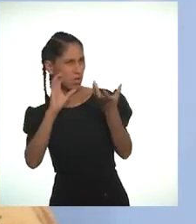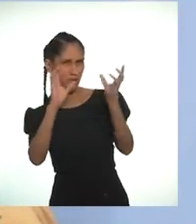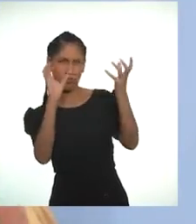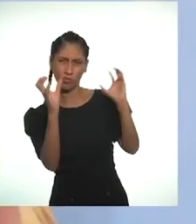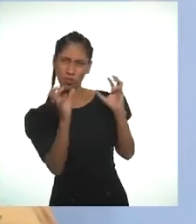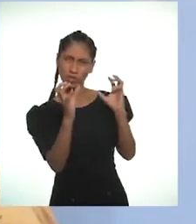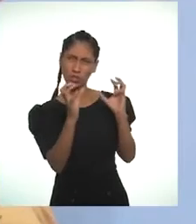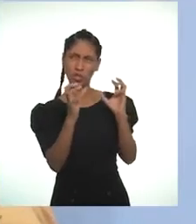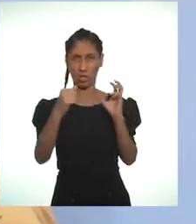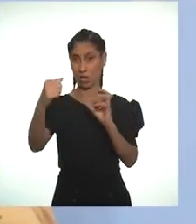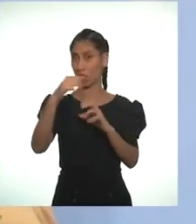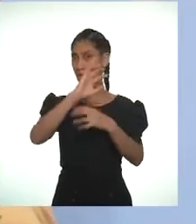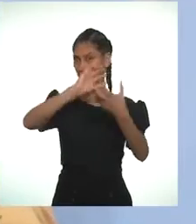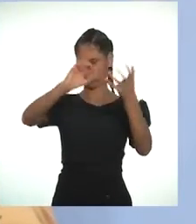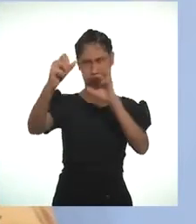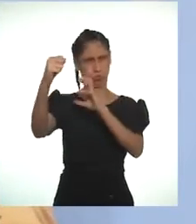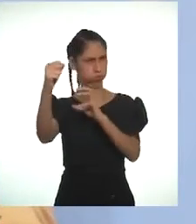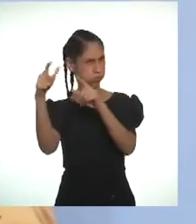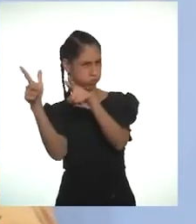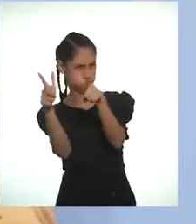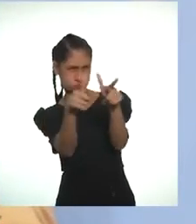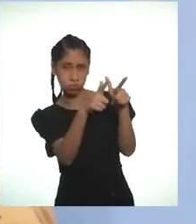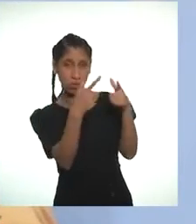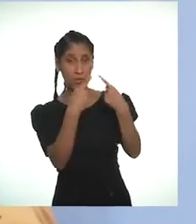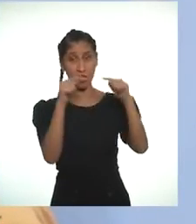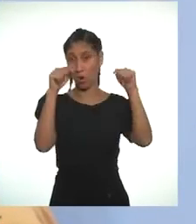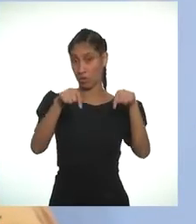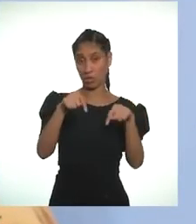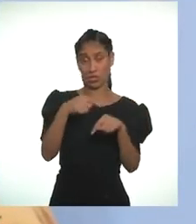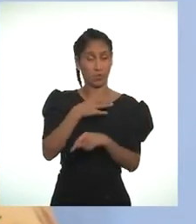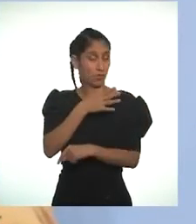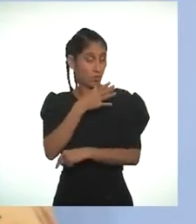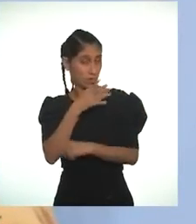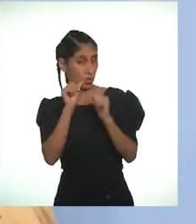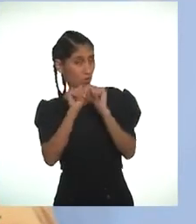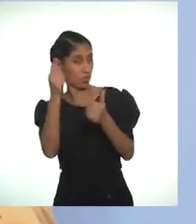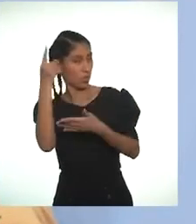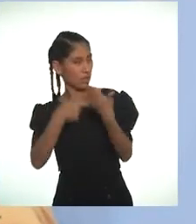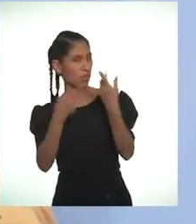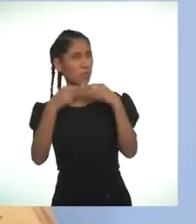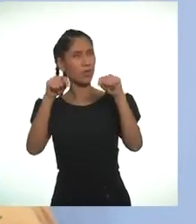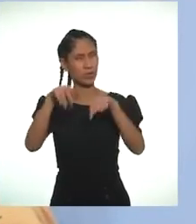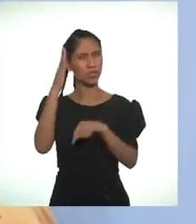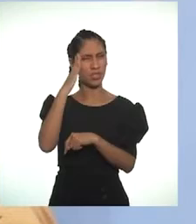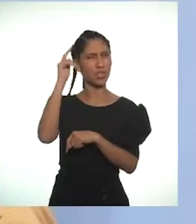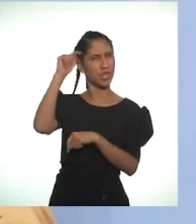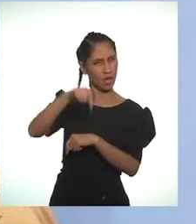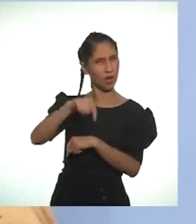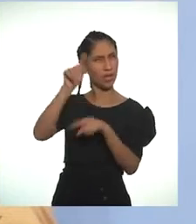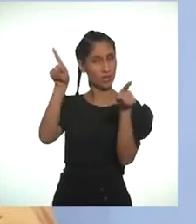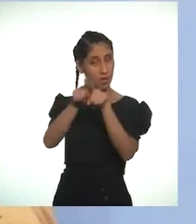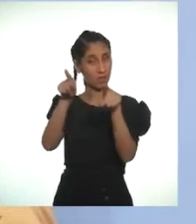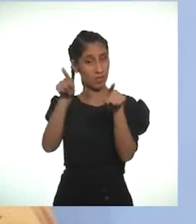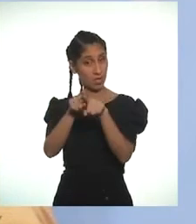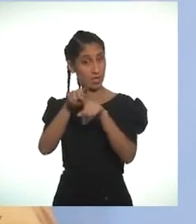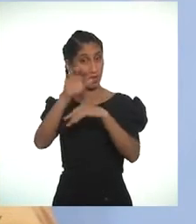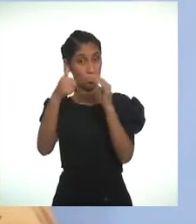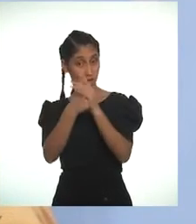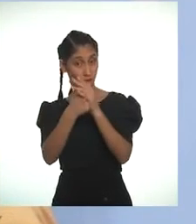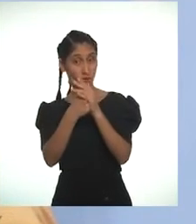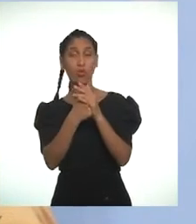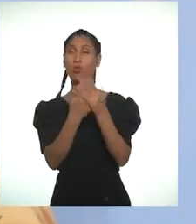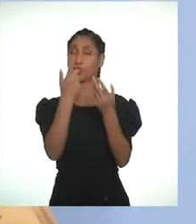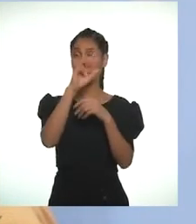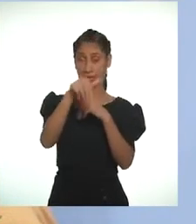transformarse en algo poderoso. Y aunque aún no sé lo que sigue en la historia, sé que actualmente la Constitución Política del Perú protege